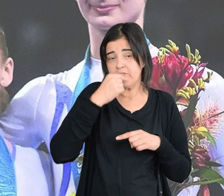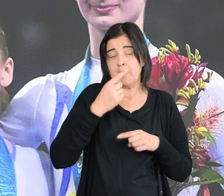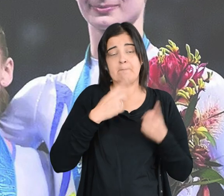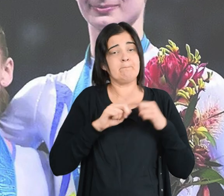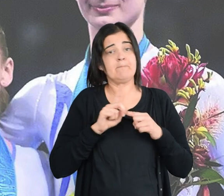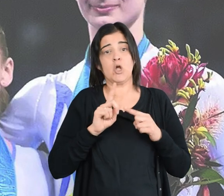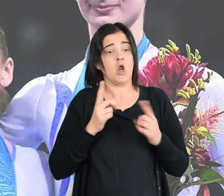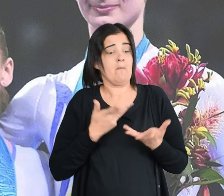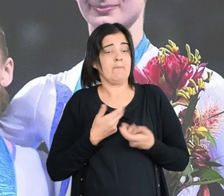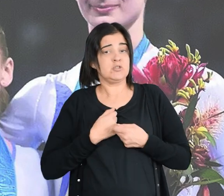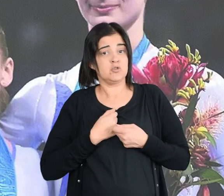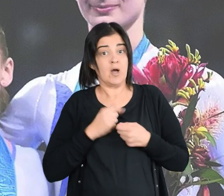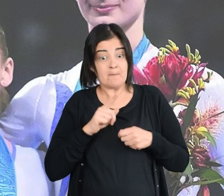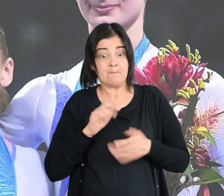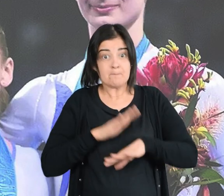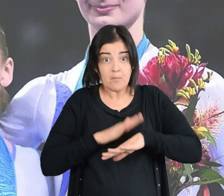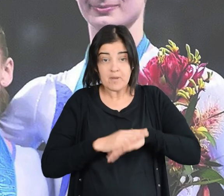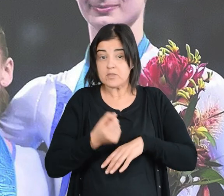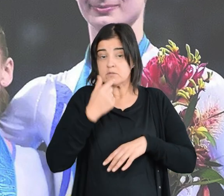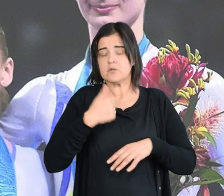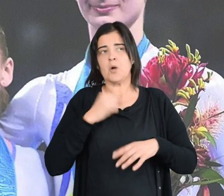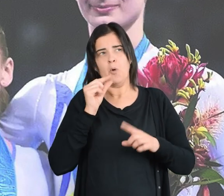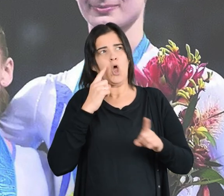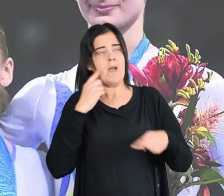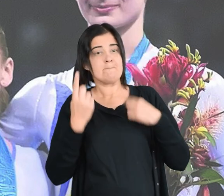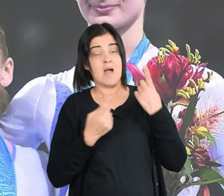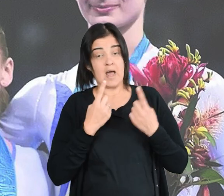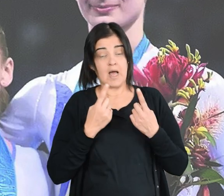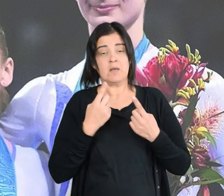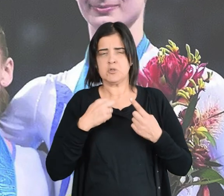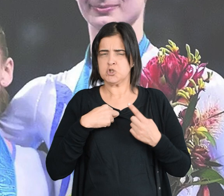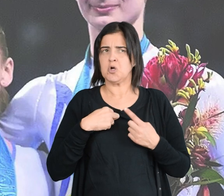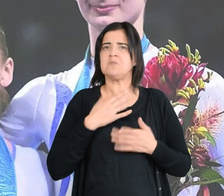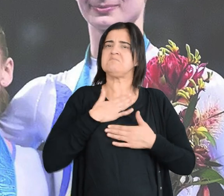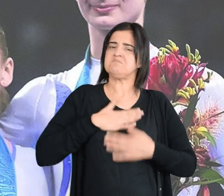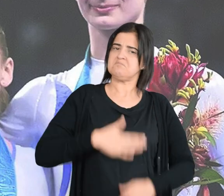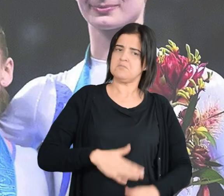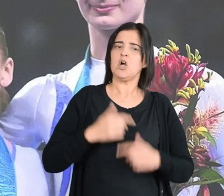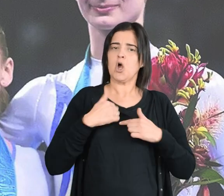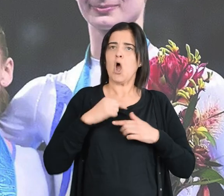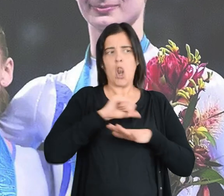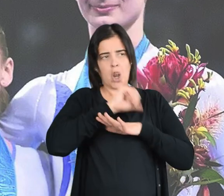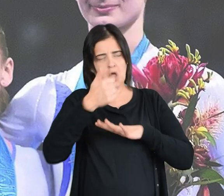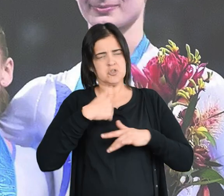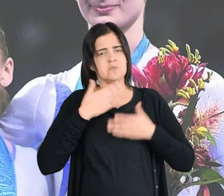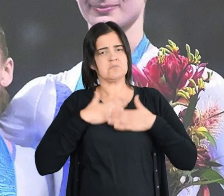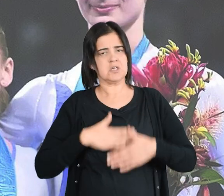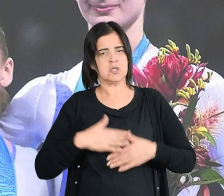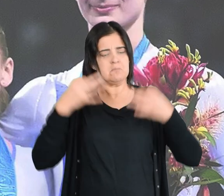al contrario me hizo sentir mareada estoy en paz con mis logros